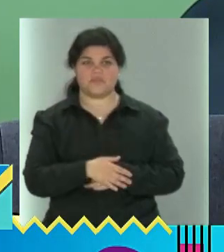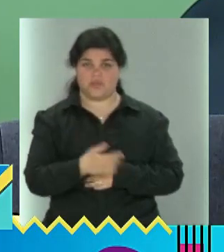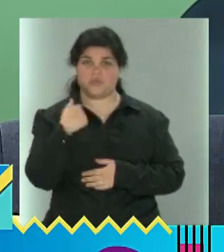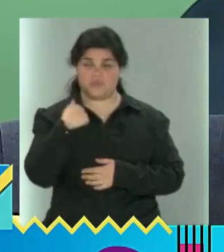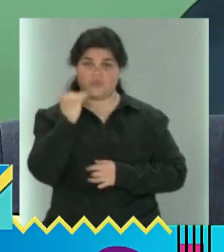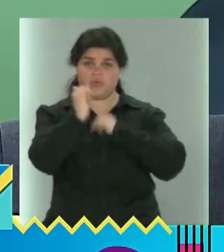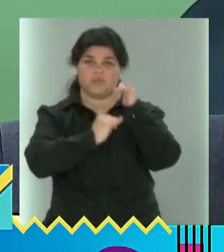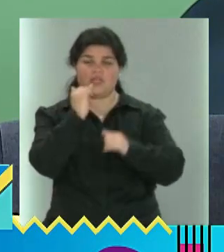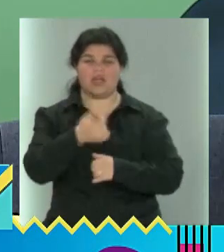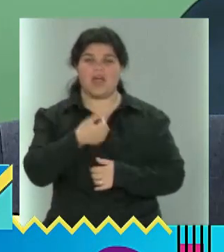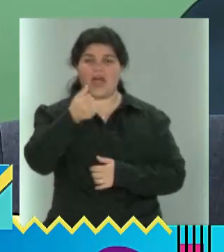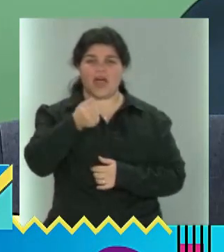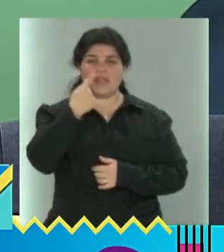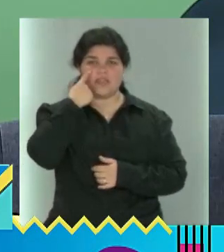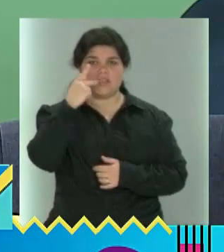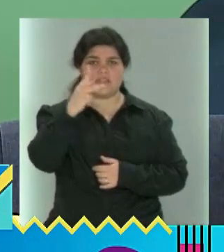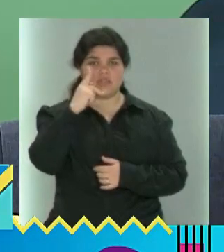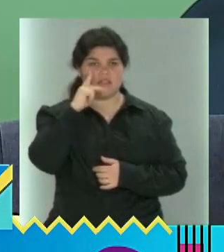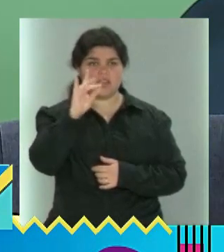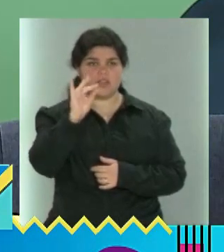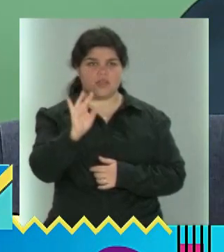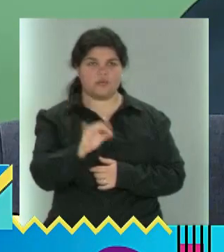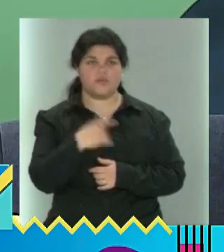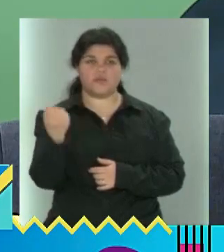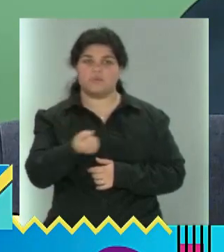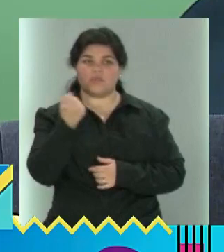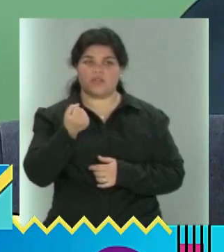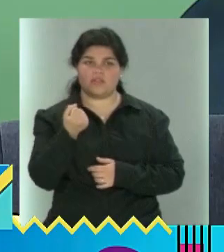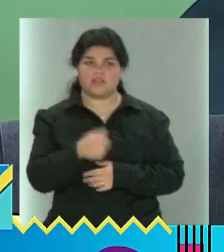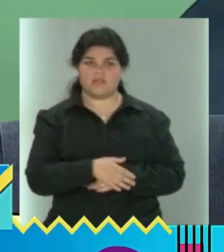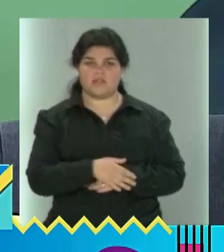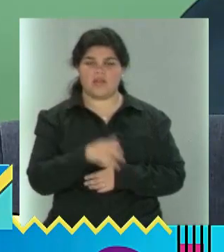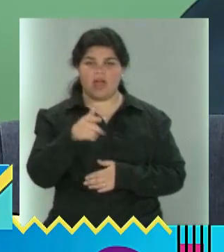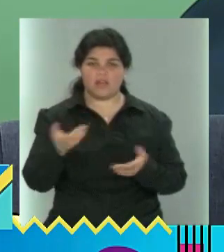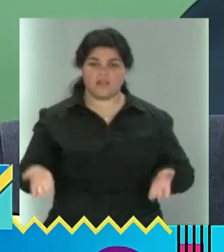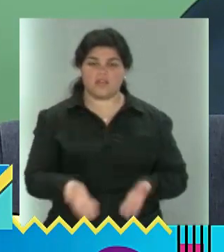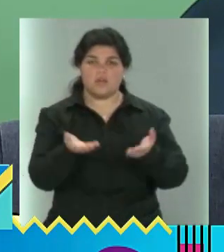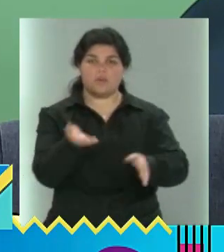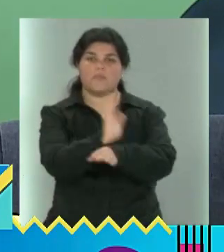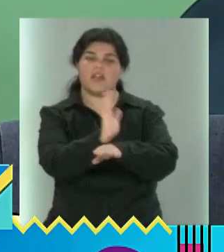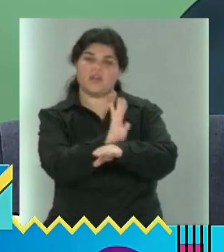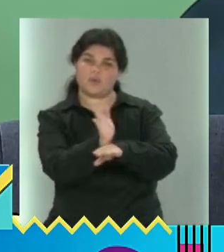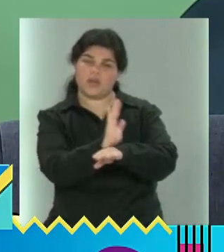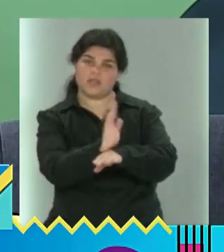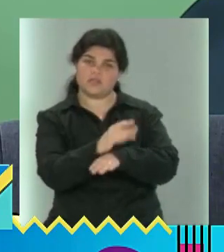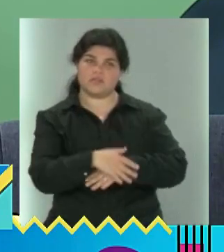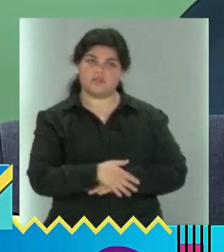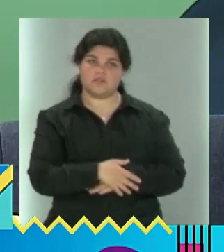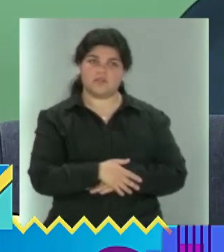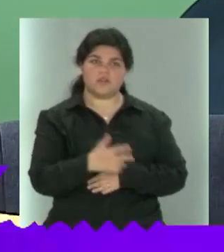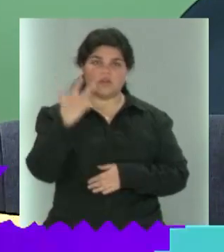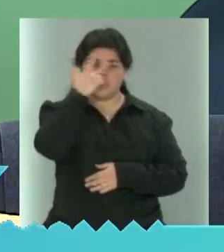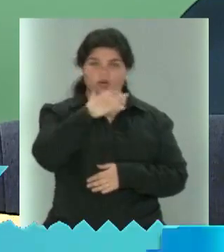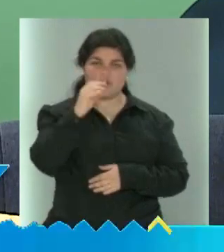el Aikido fue muy difundido por las películas de Hollywood de un maestro que es Séptimo Dan, que